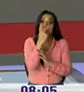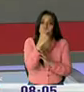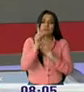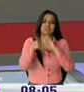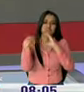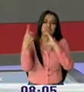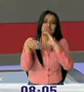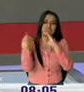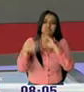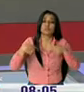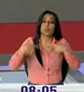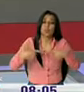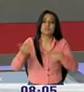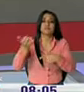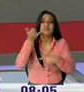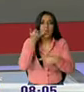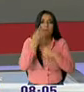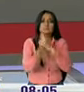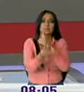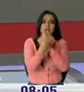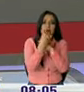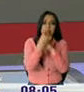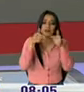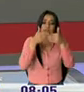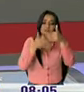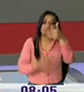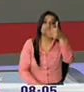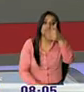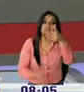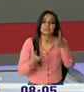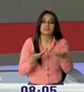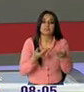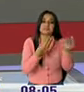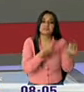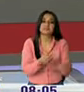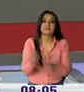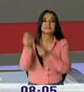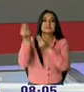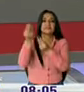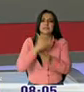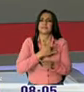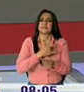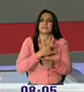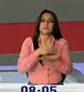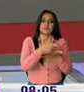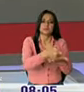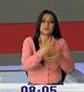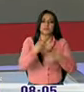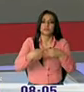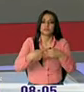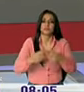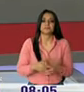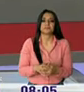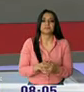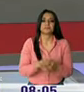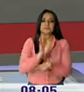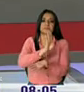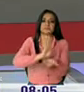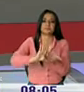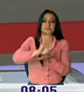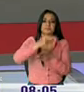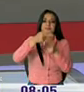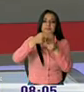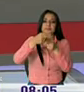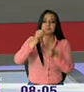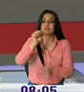nos llaman, nos comentan y nosotros efectivamente somos los doledores de la ciudad. Moradores del sector de la Argelia, al sur de